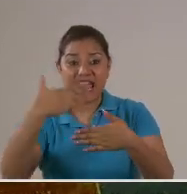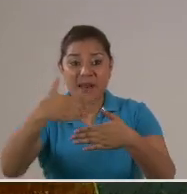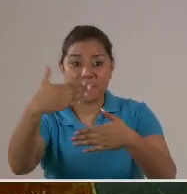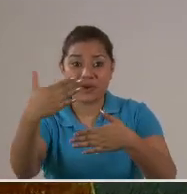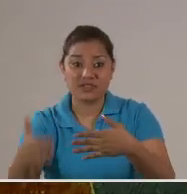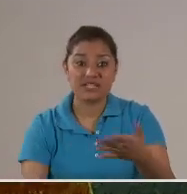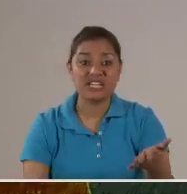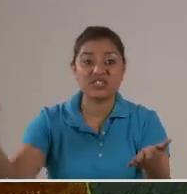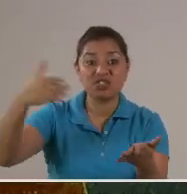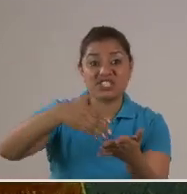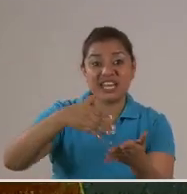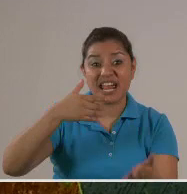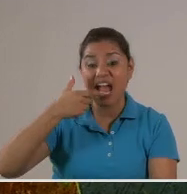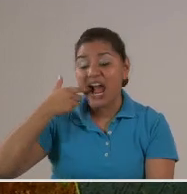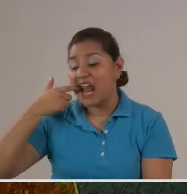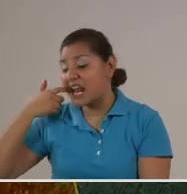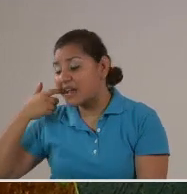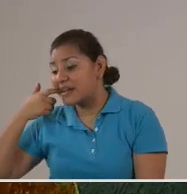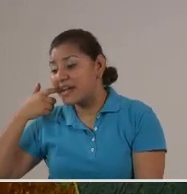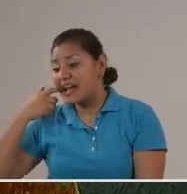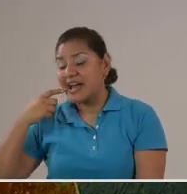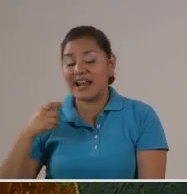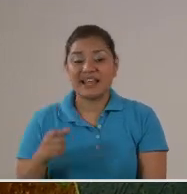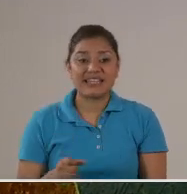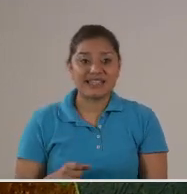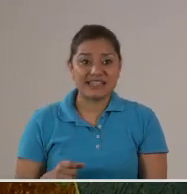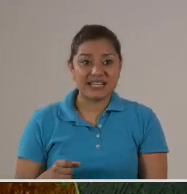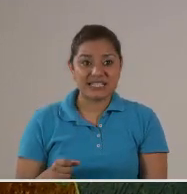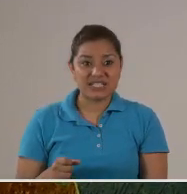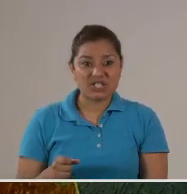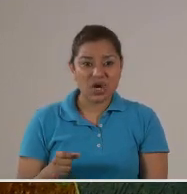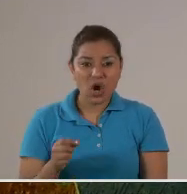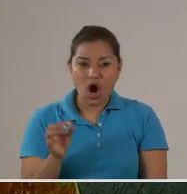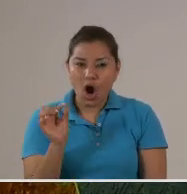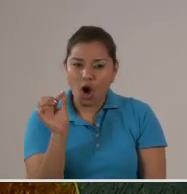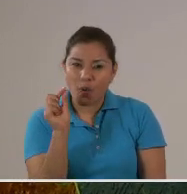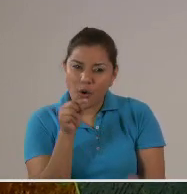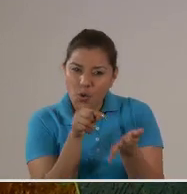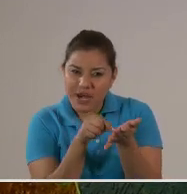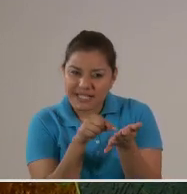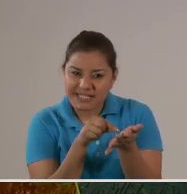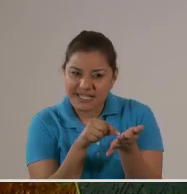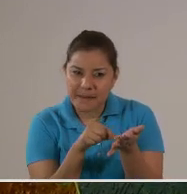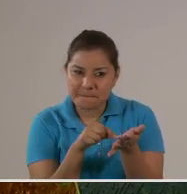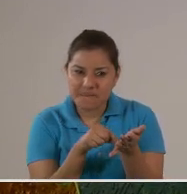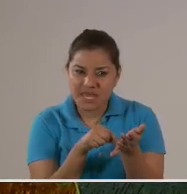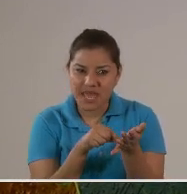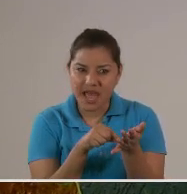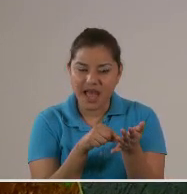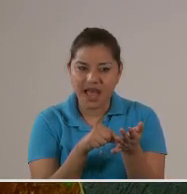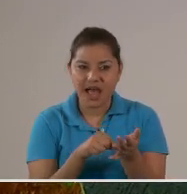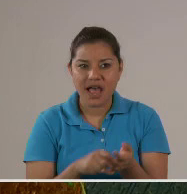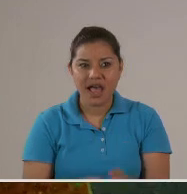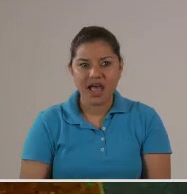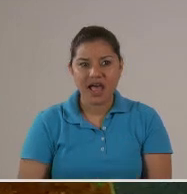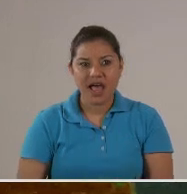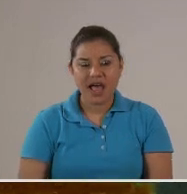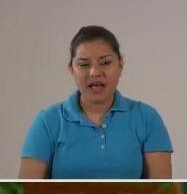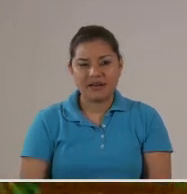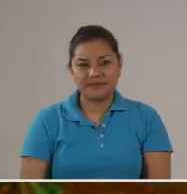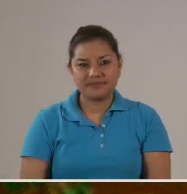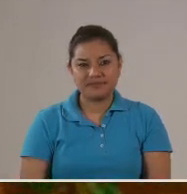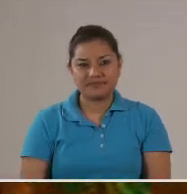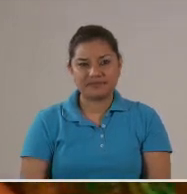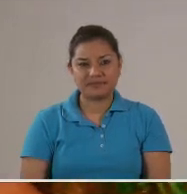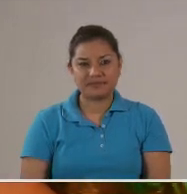a la concupiscencia la tentación vendría a ser como el esperma y la concupiscencia vendría a ser como